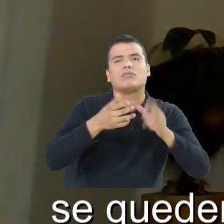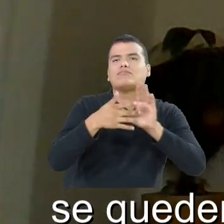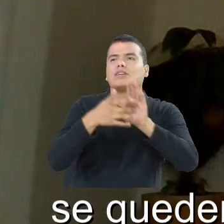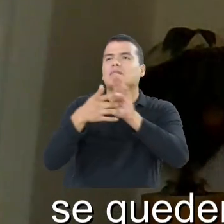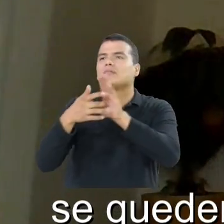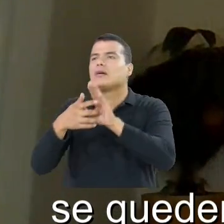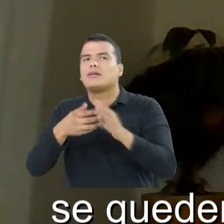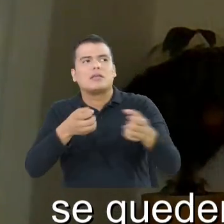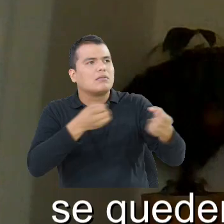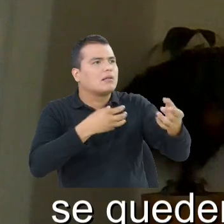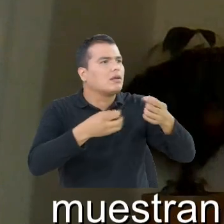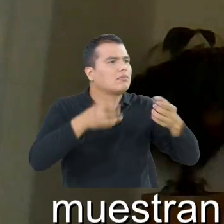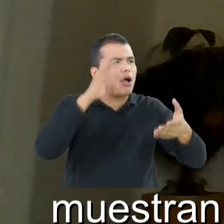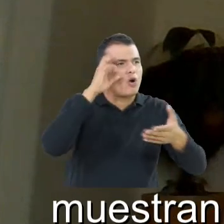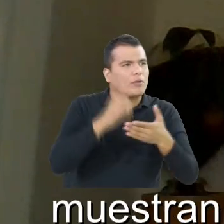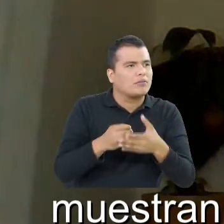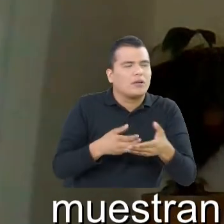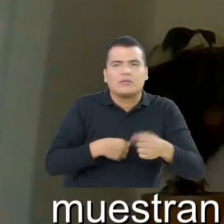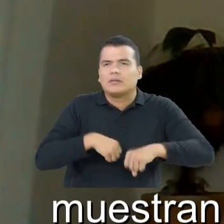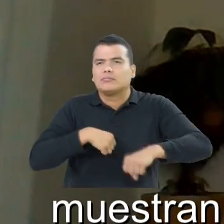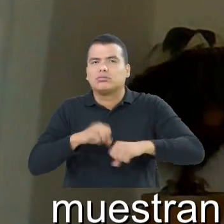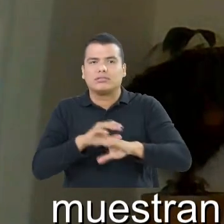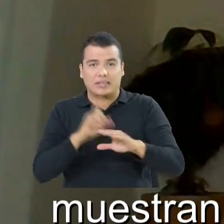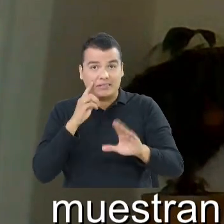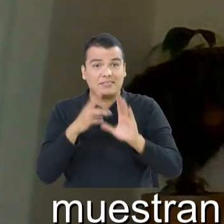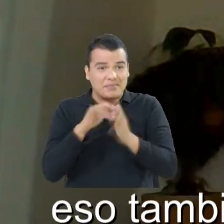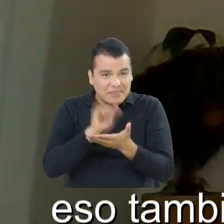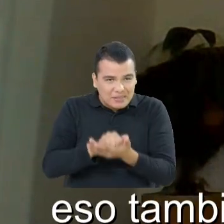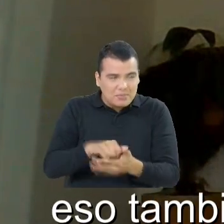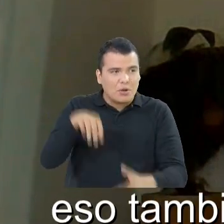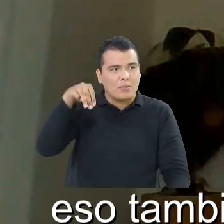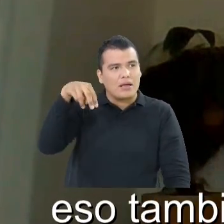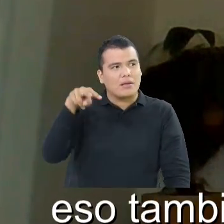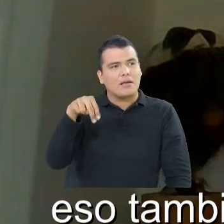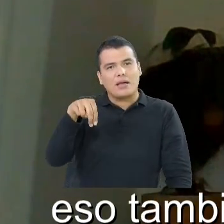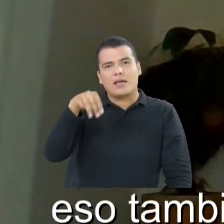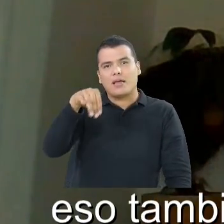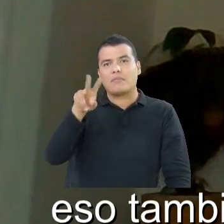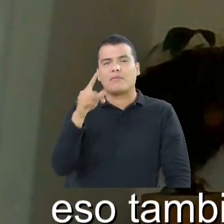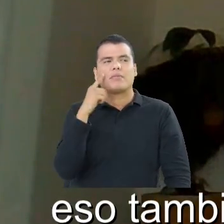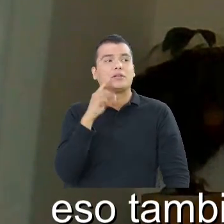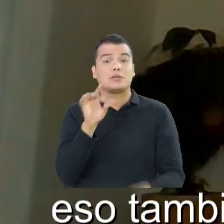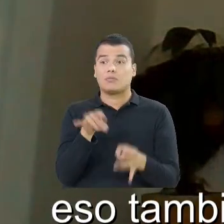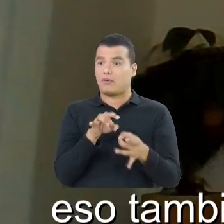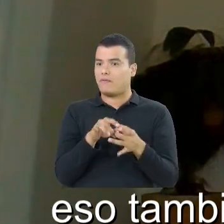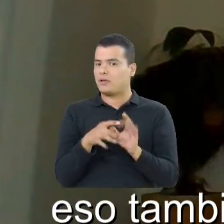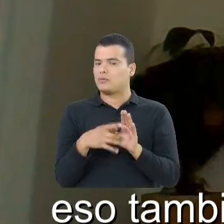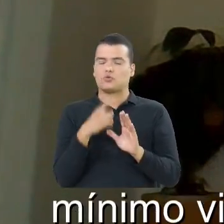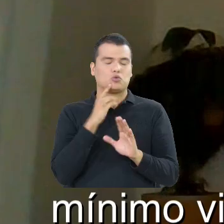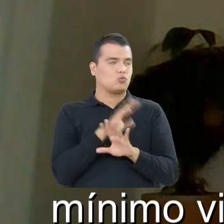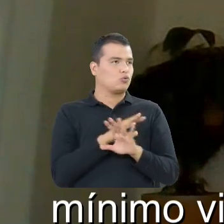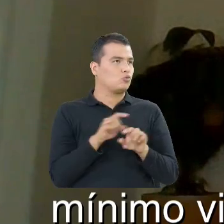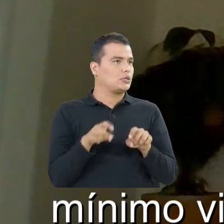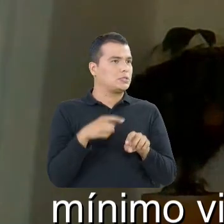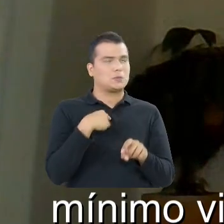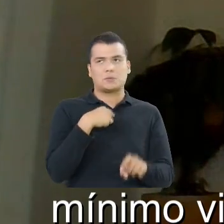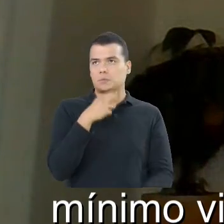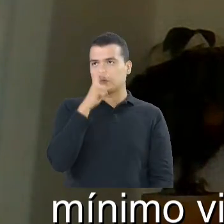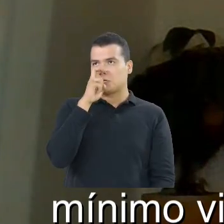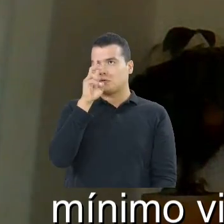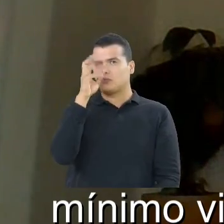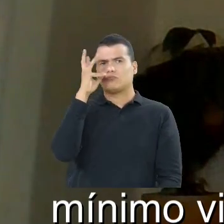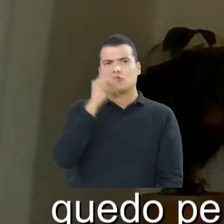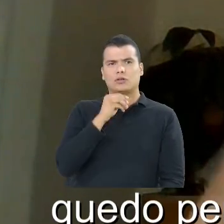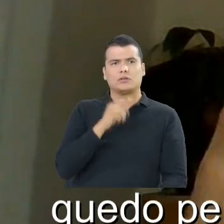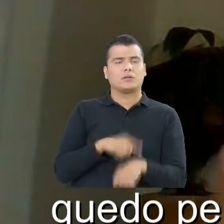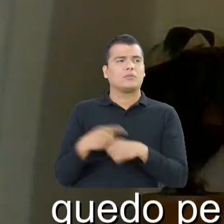les enseñé el producto mínimo viable. Porque si yo me quedo perfeccionando, sacando la mejor versión del producto, la mejor página web, puede